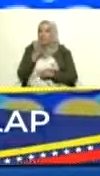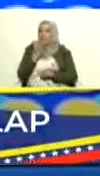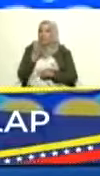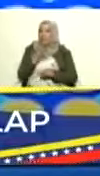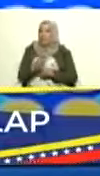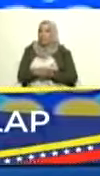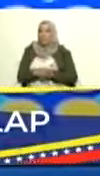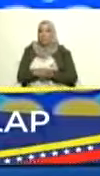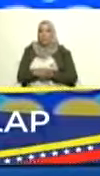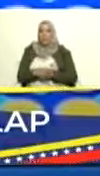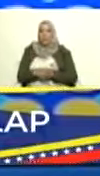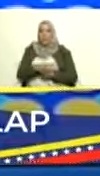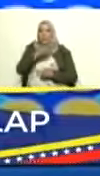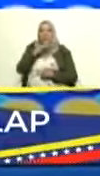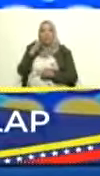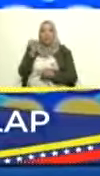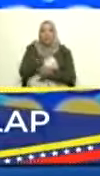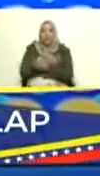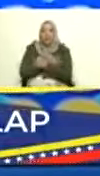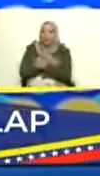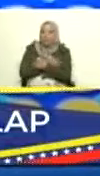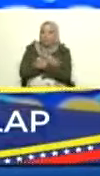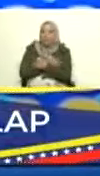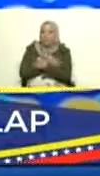¡Qué sabroso ese abrazo que nos dimos!